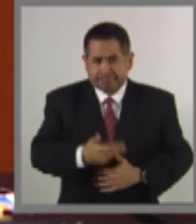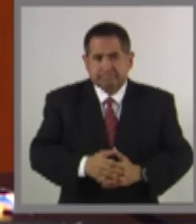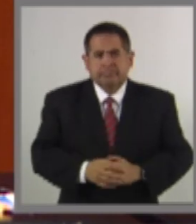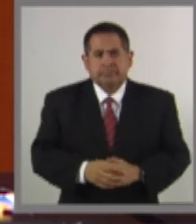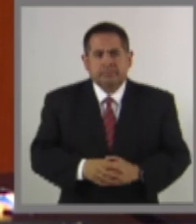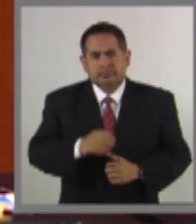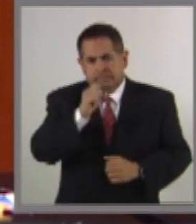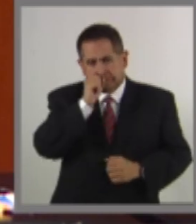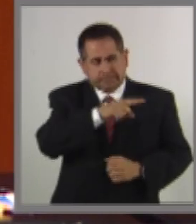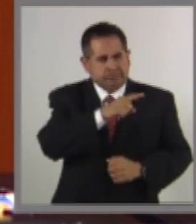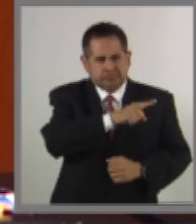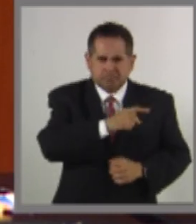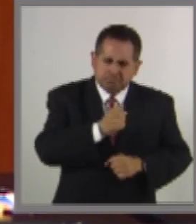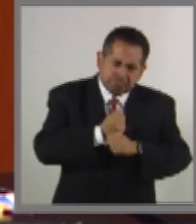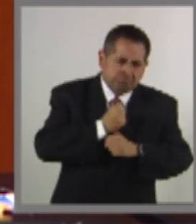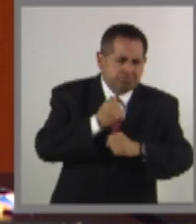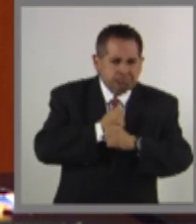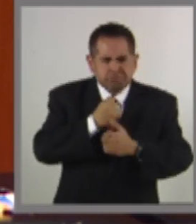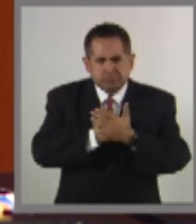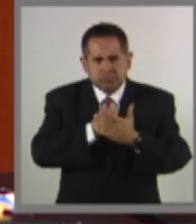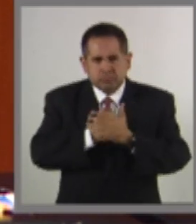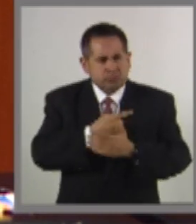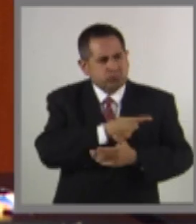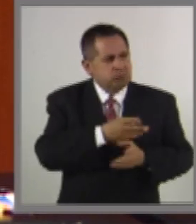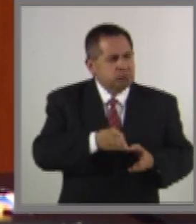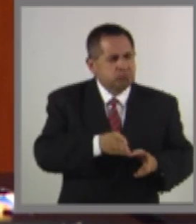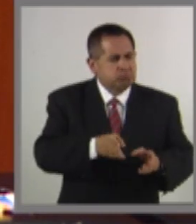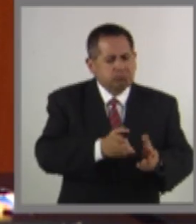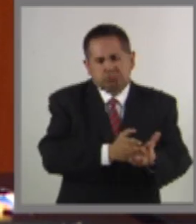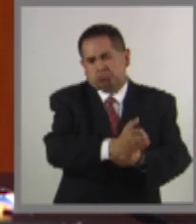al militante que construyó su propio camino.